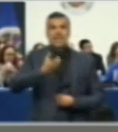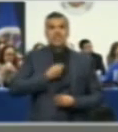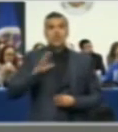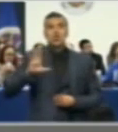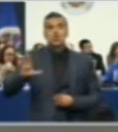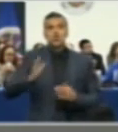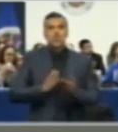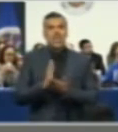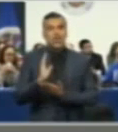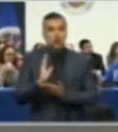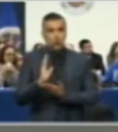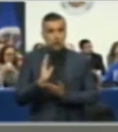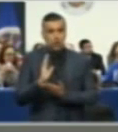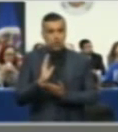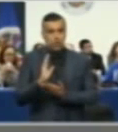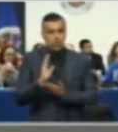derechos.